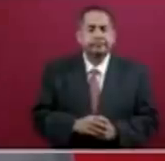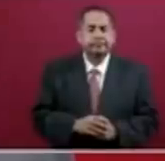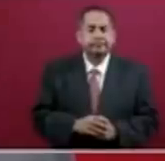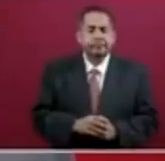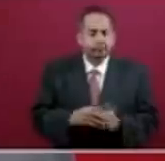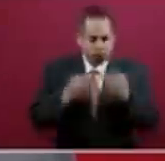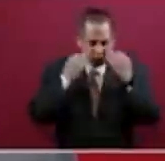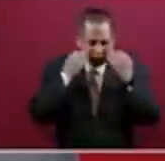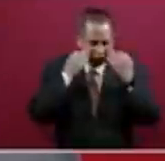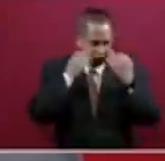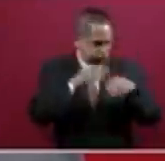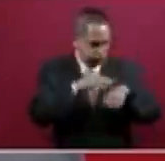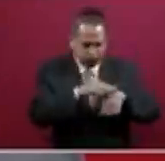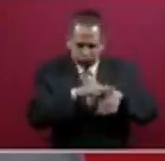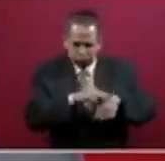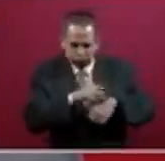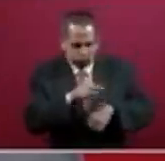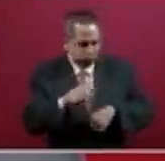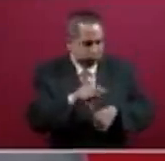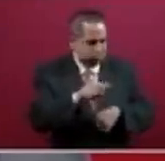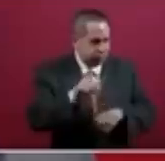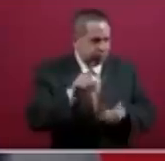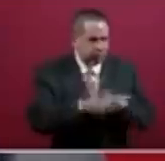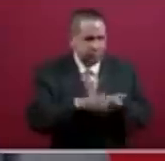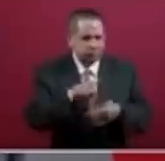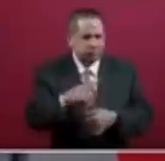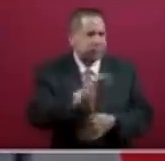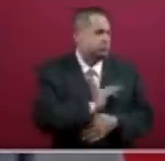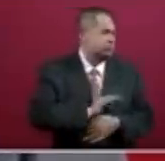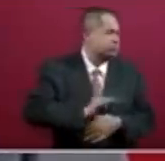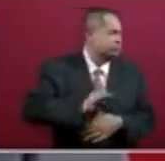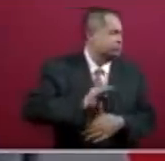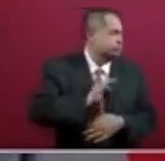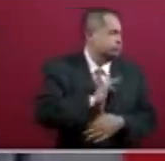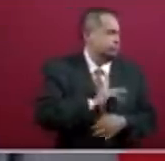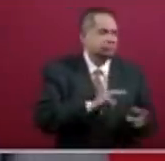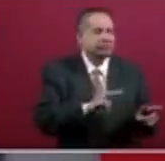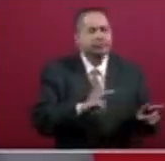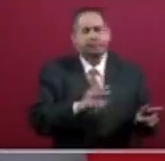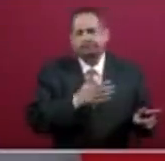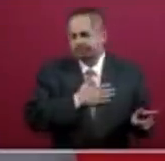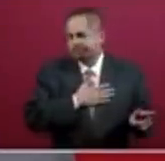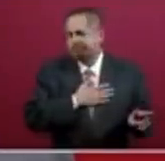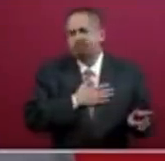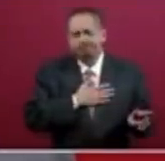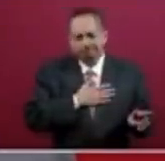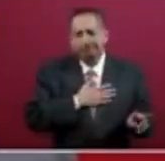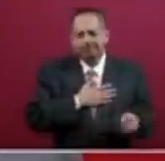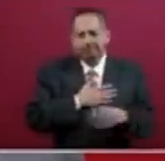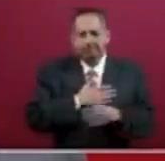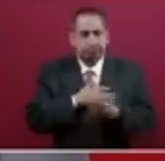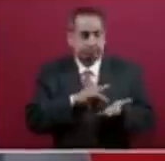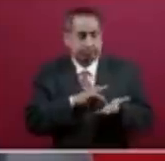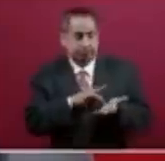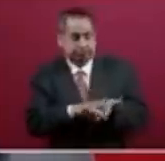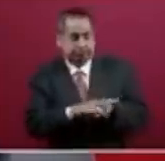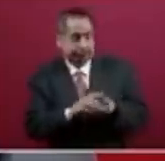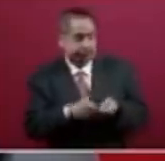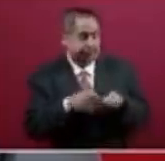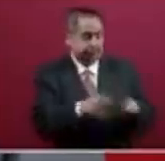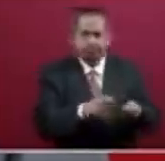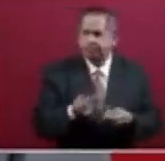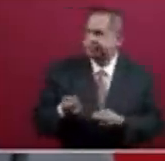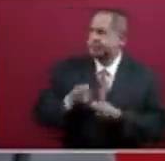Constatar la felicidad de la gente cuando recibe un apoyo del